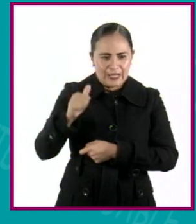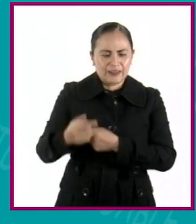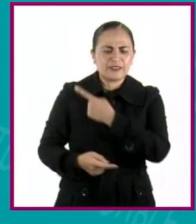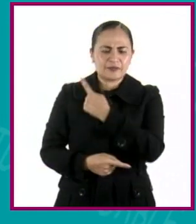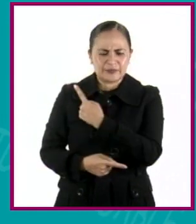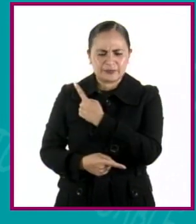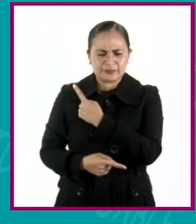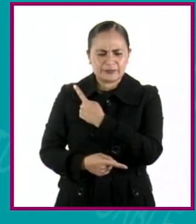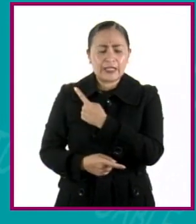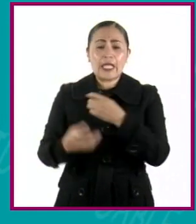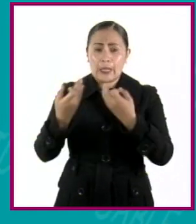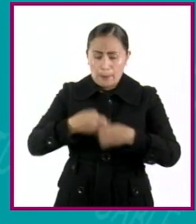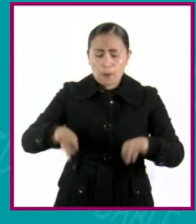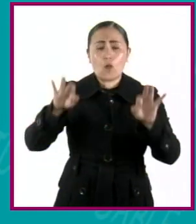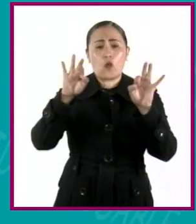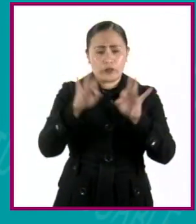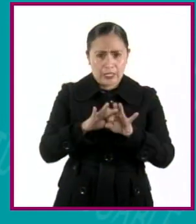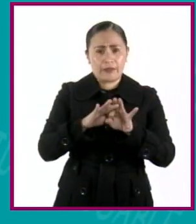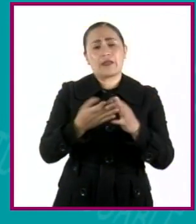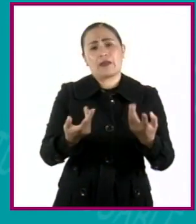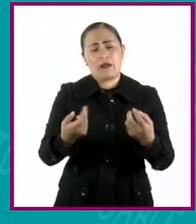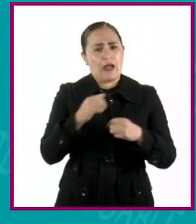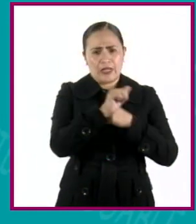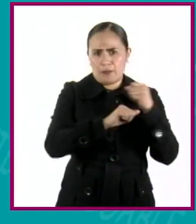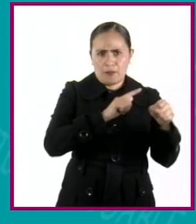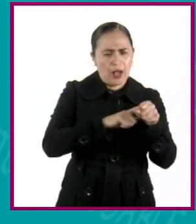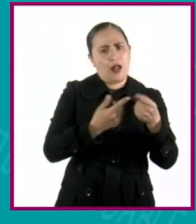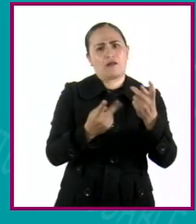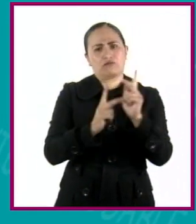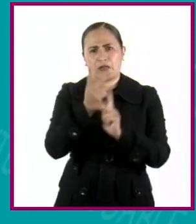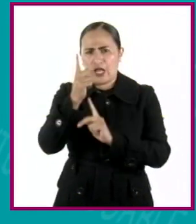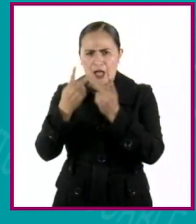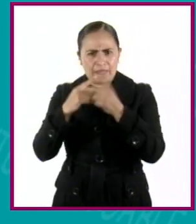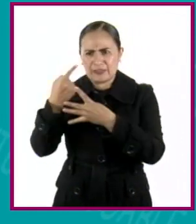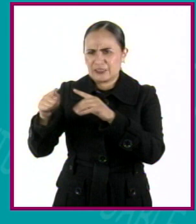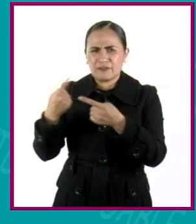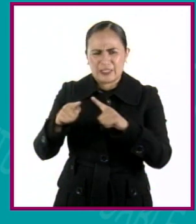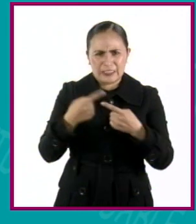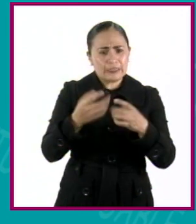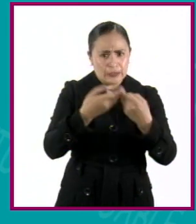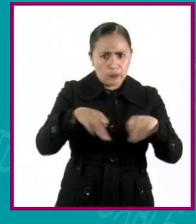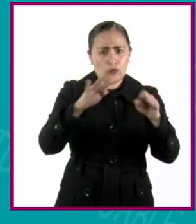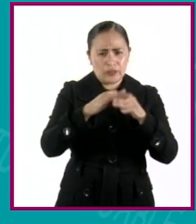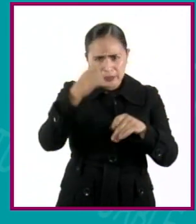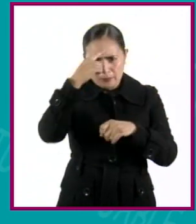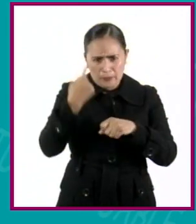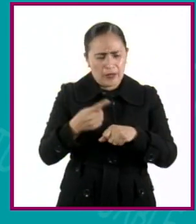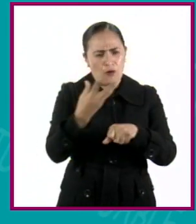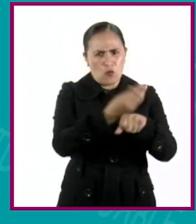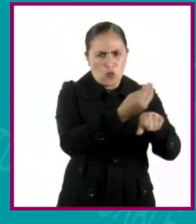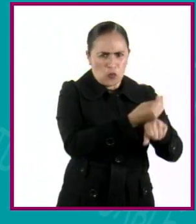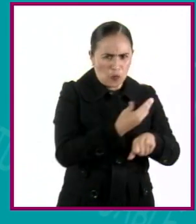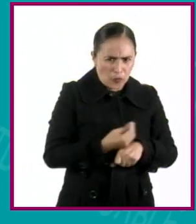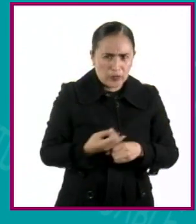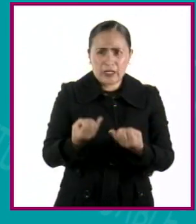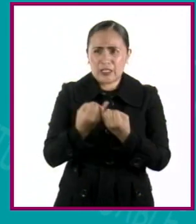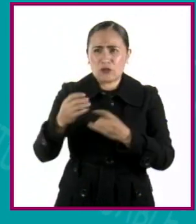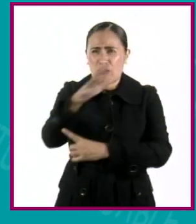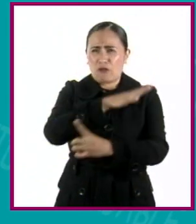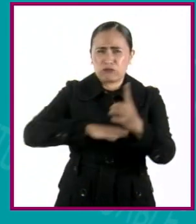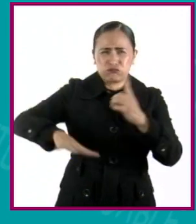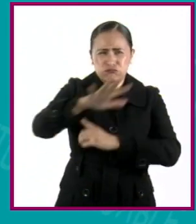son importantes en todas las etapas de la vida de un organismo, desde la reparación de tejidos y la respuesta a cambios ambientales, hasta,